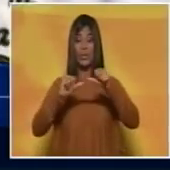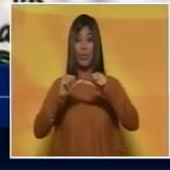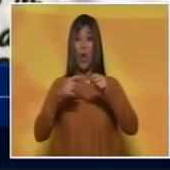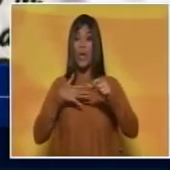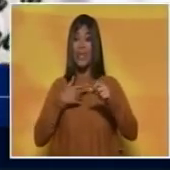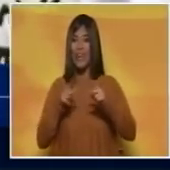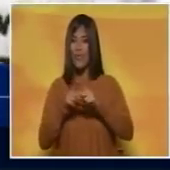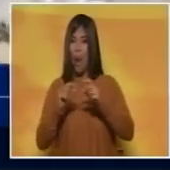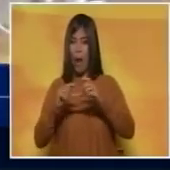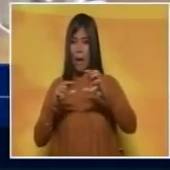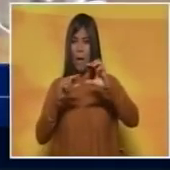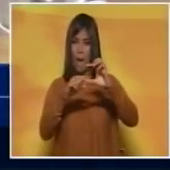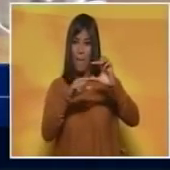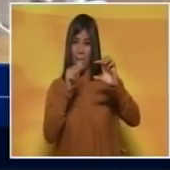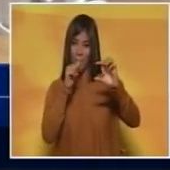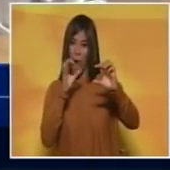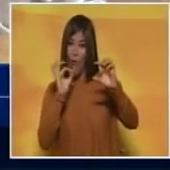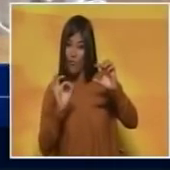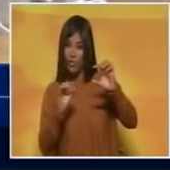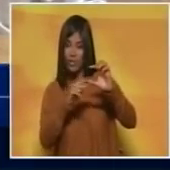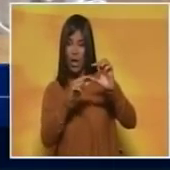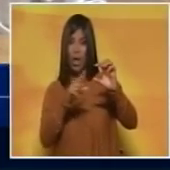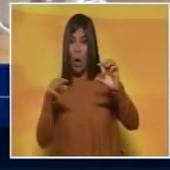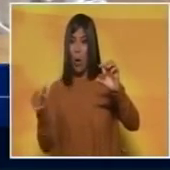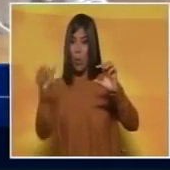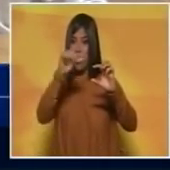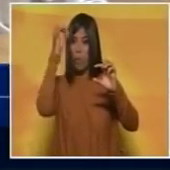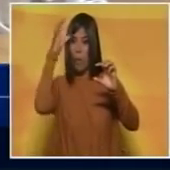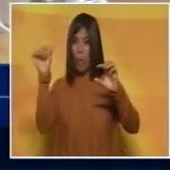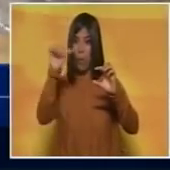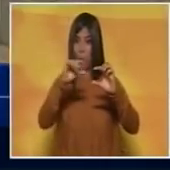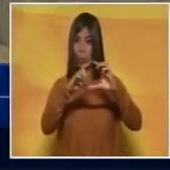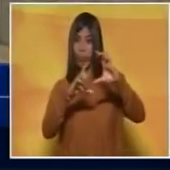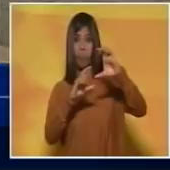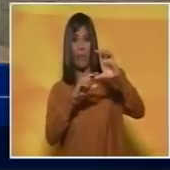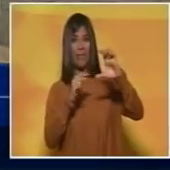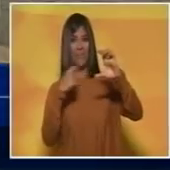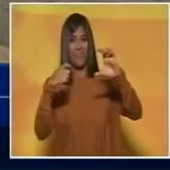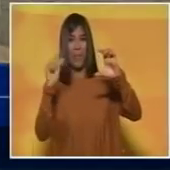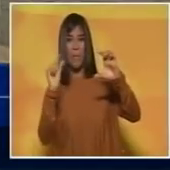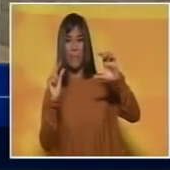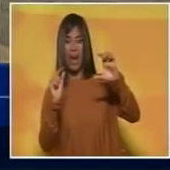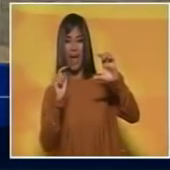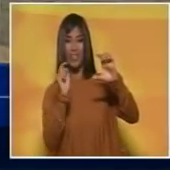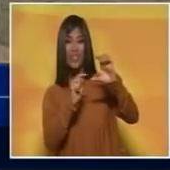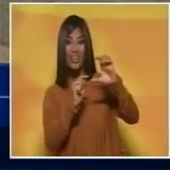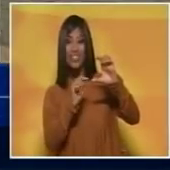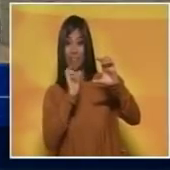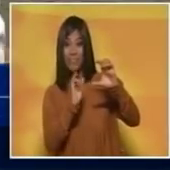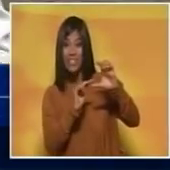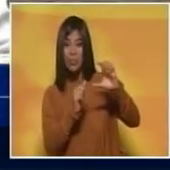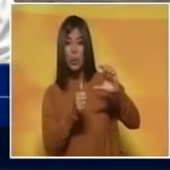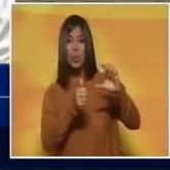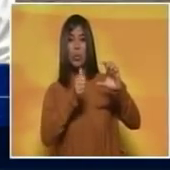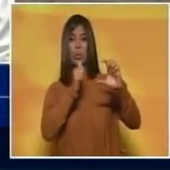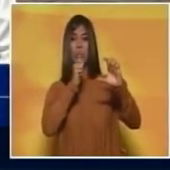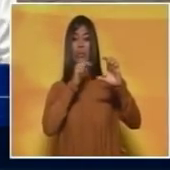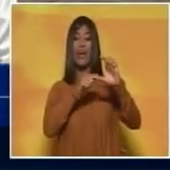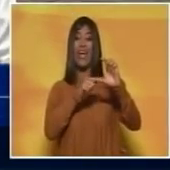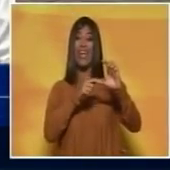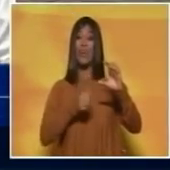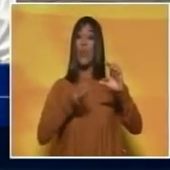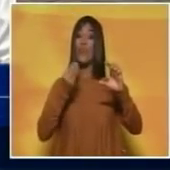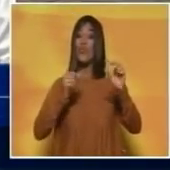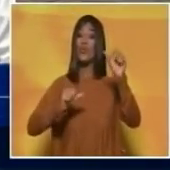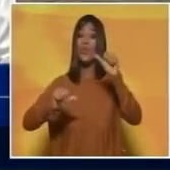rendir estas bebidas son letales para la salud. Están alterando este tipo de bebida, le están colocando